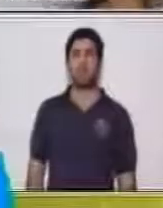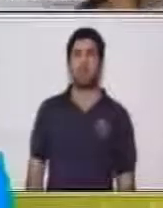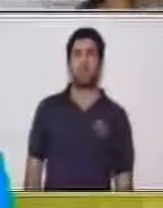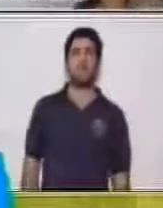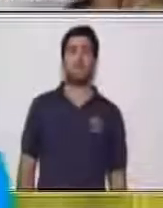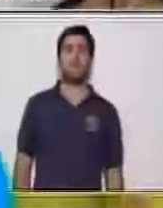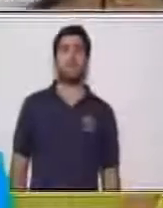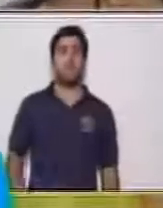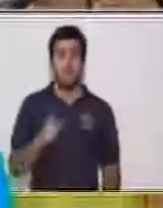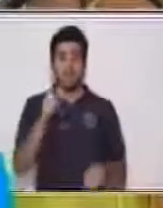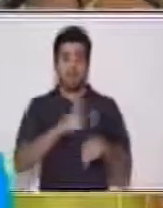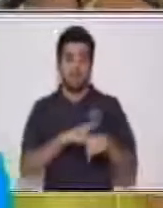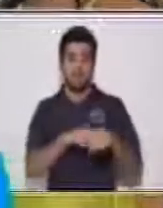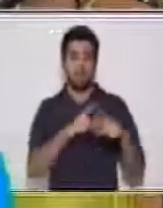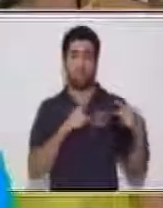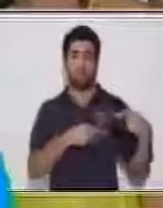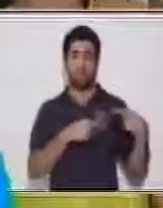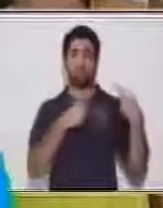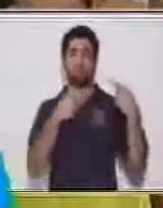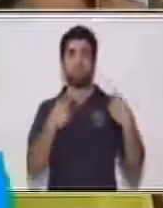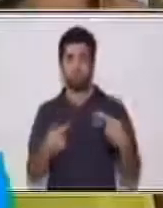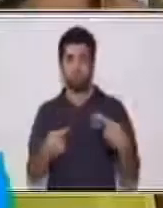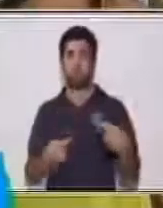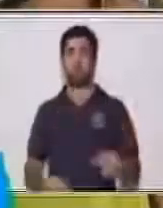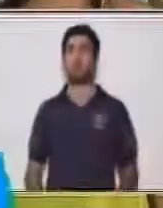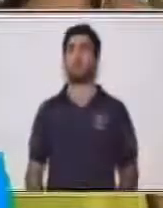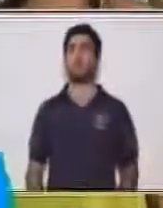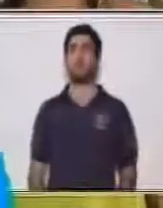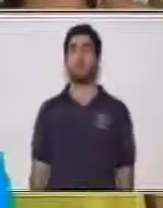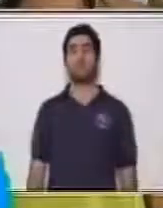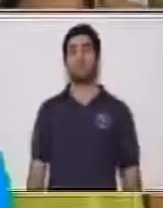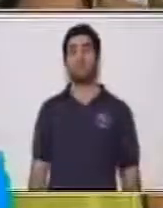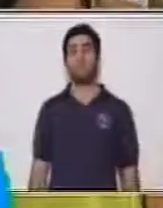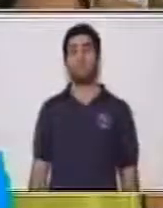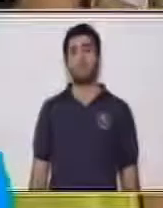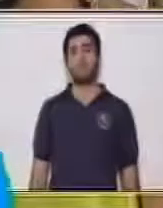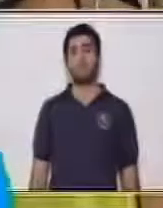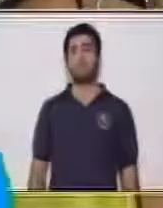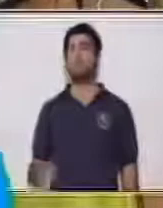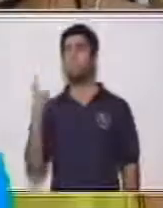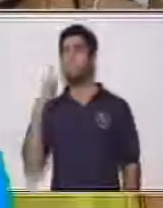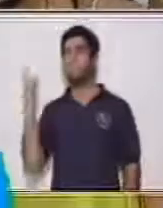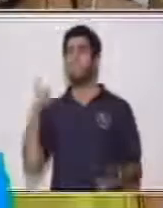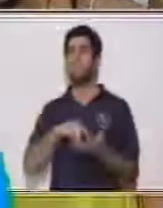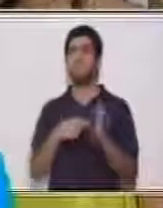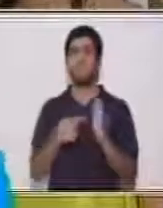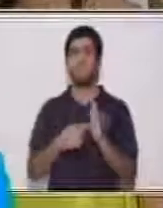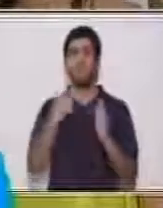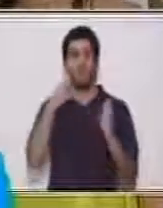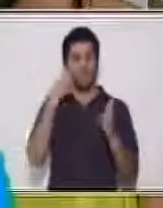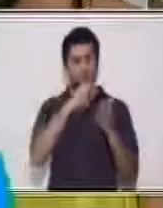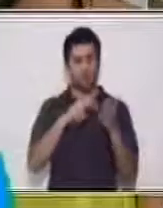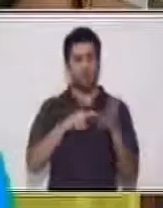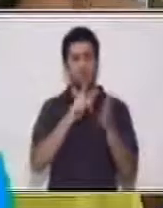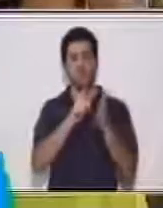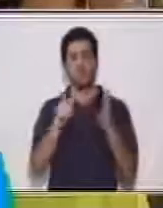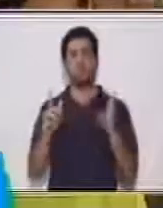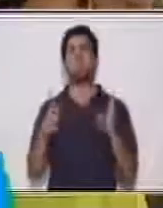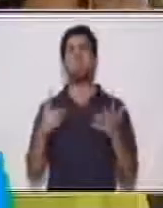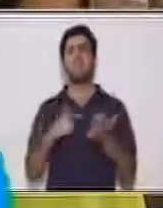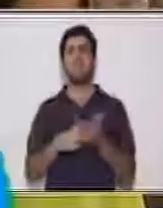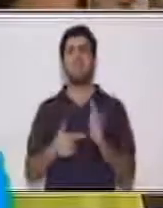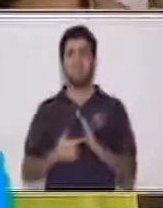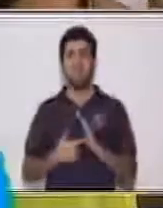tiempo. ¿Tiene significado literal o literario? ¿Qué quiere decir eso? El significado literal es que lo que